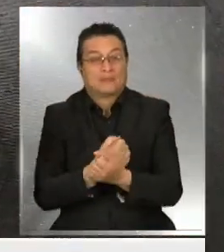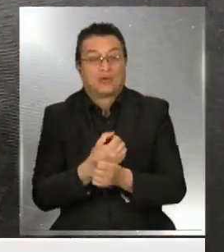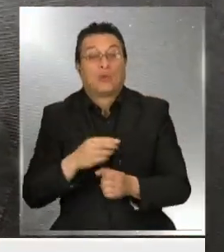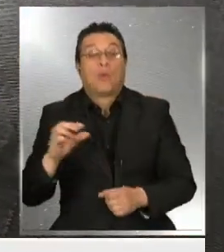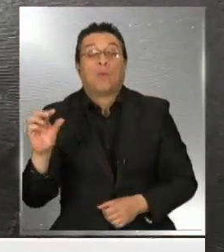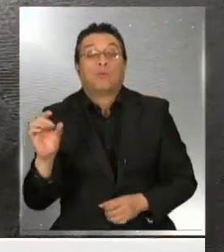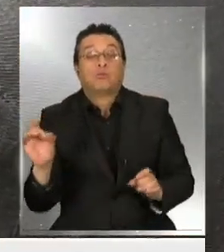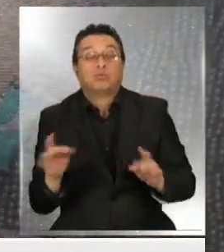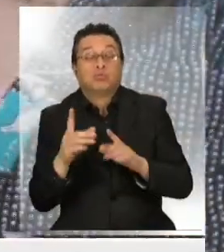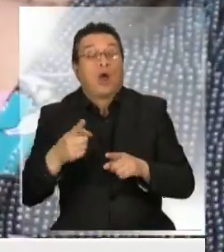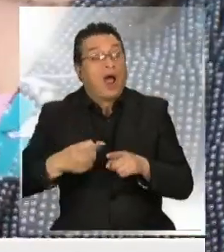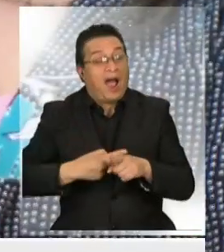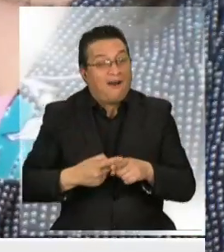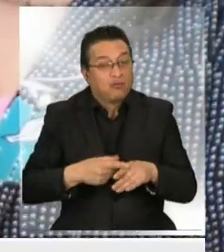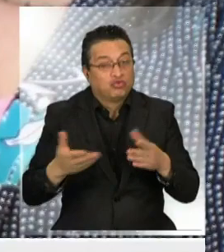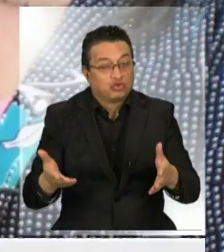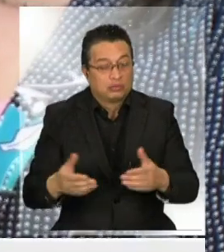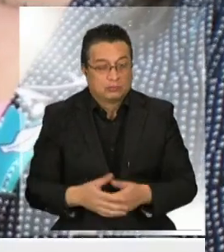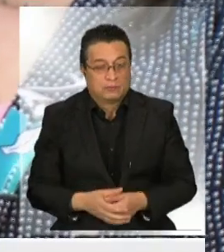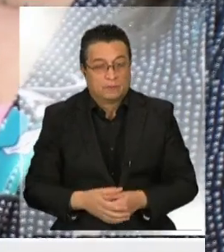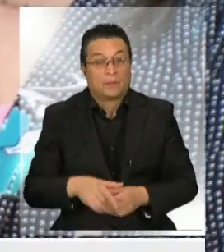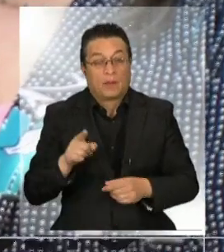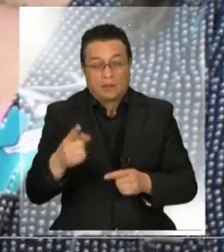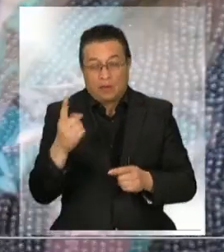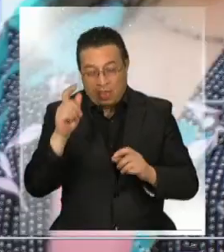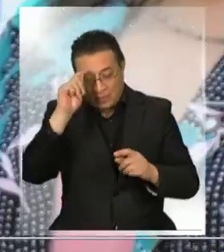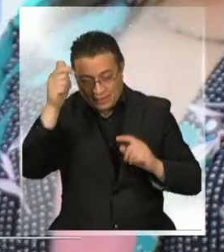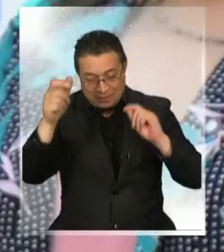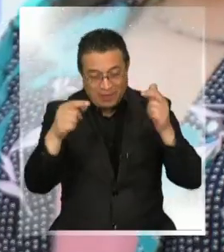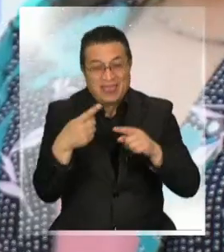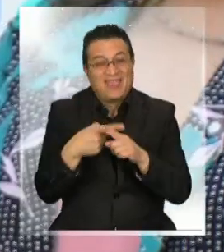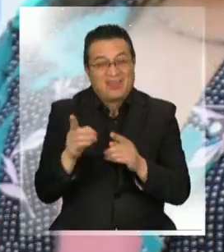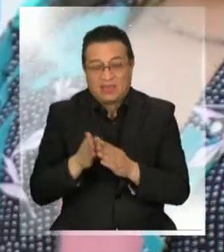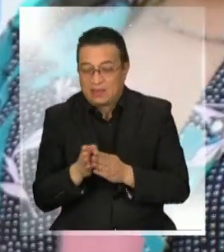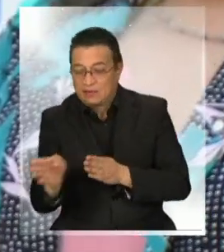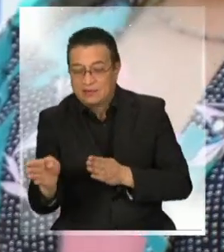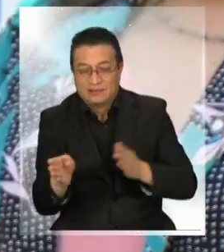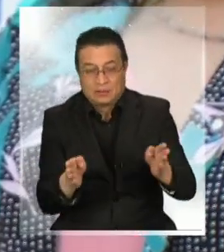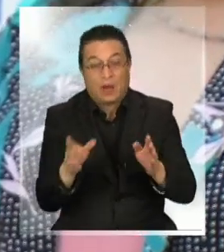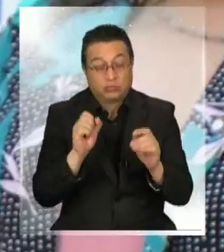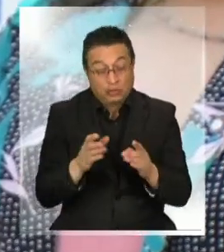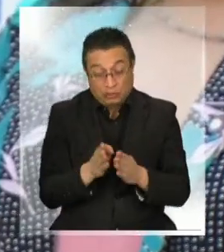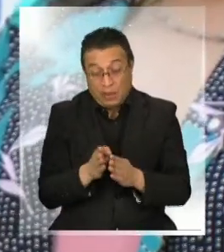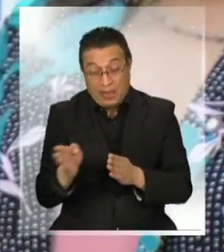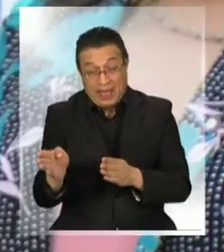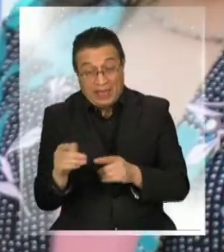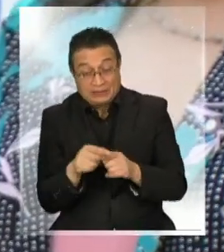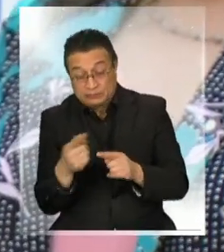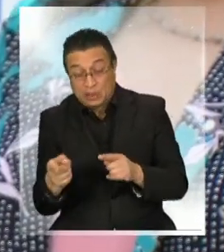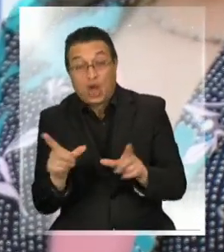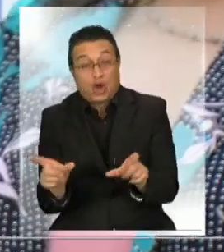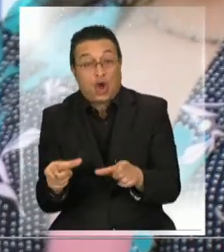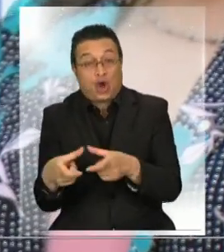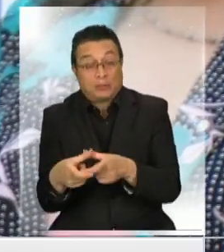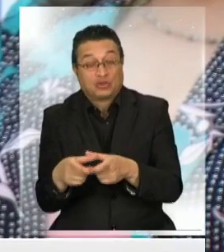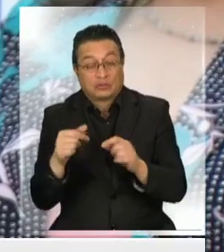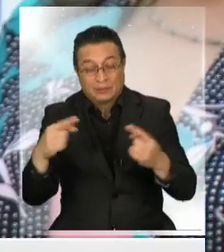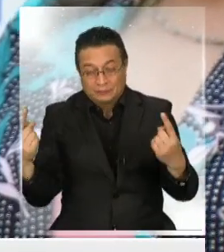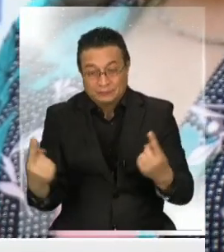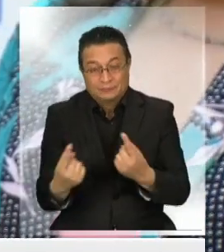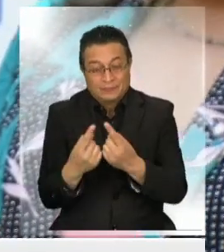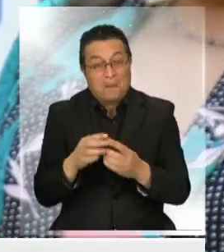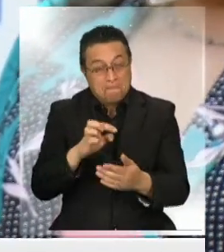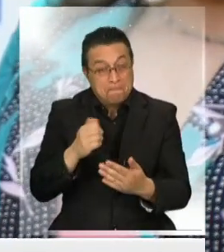preventivas abusivas. Iniciativas que van en carriles distintos. Establecer una alternativa, y esta alternativa de la Comisión de Reencuentro y de